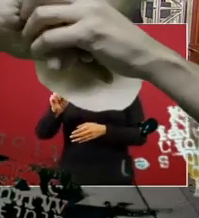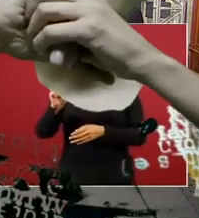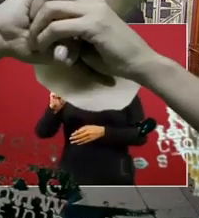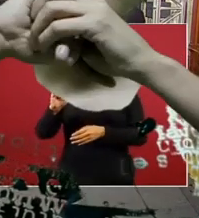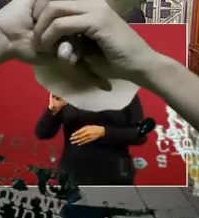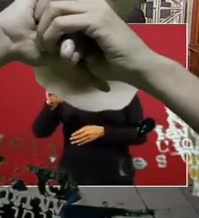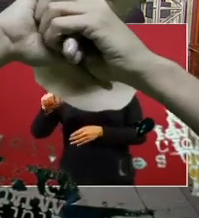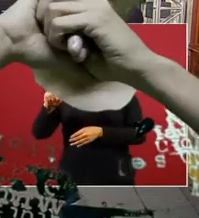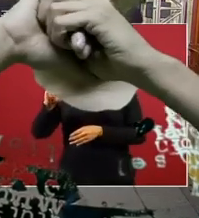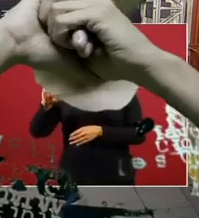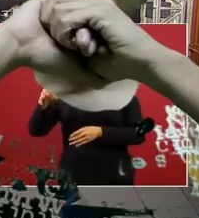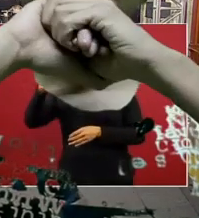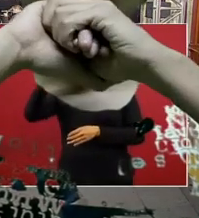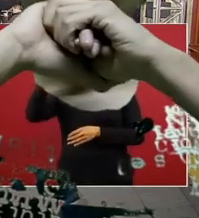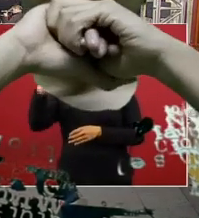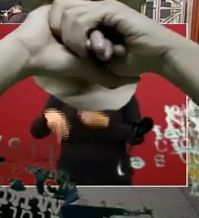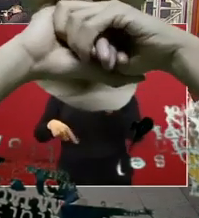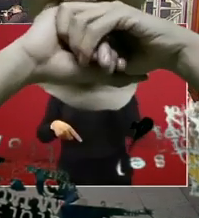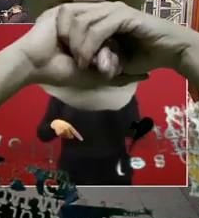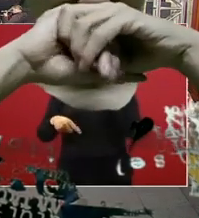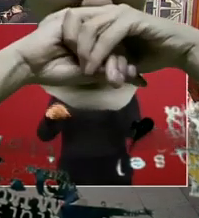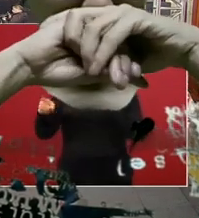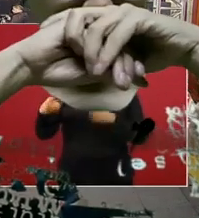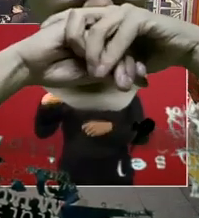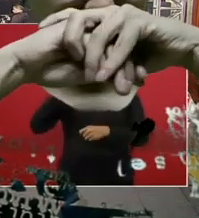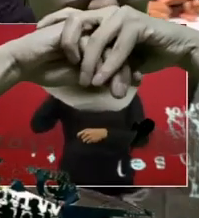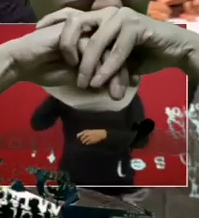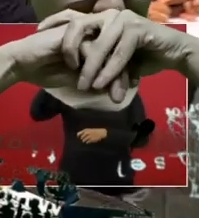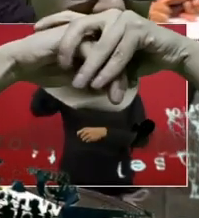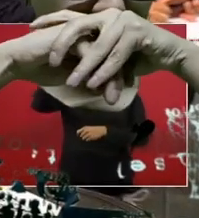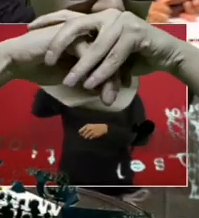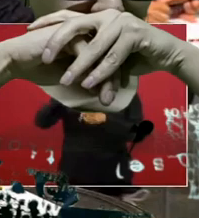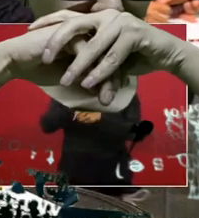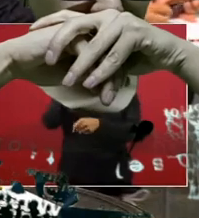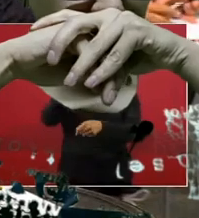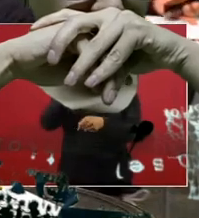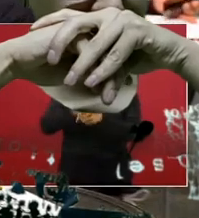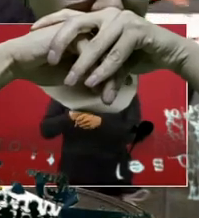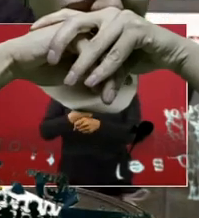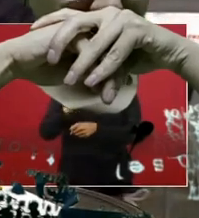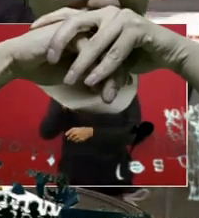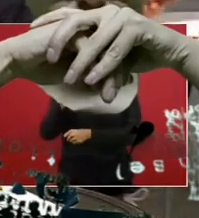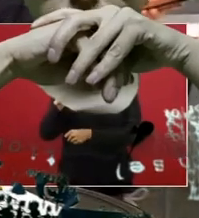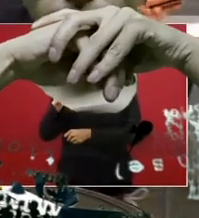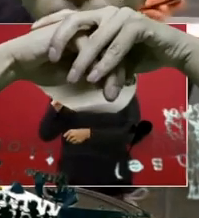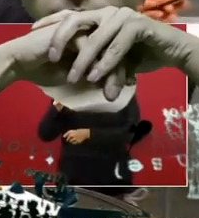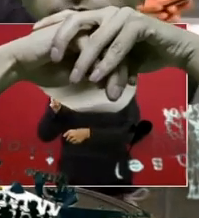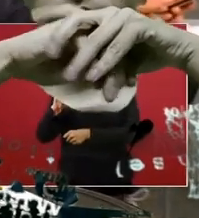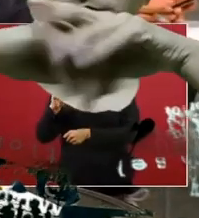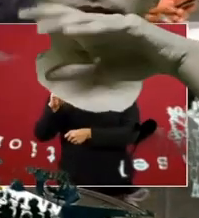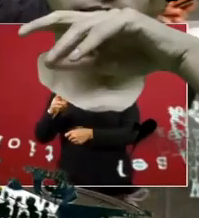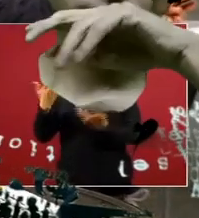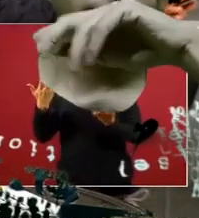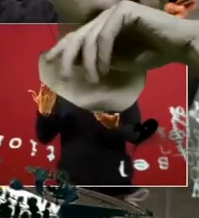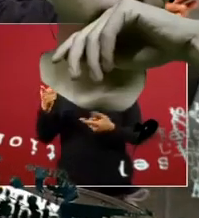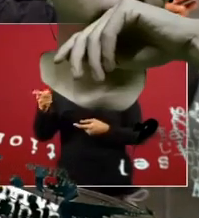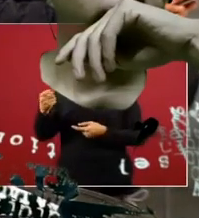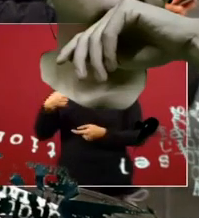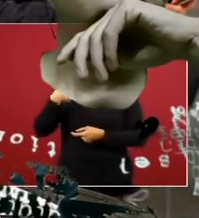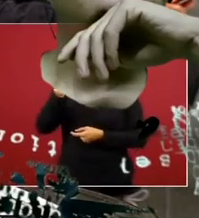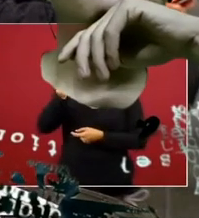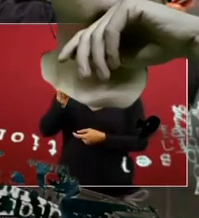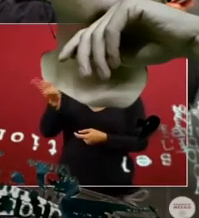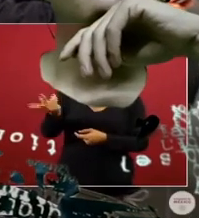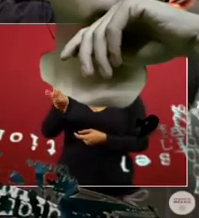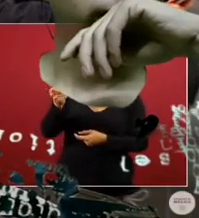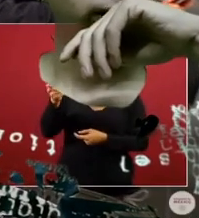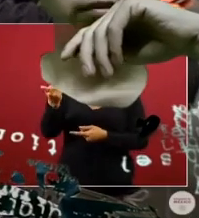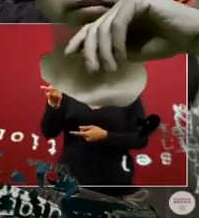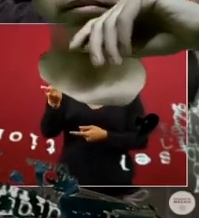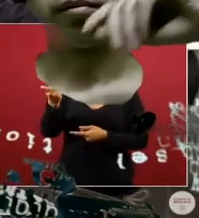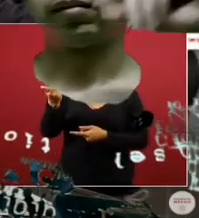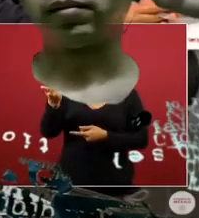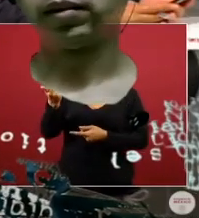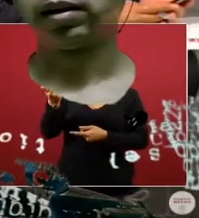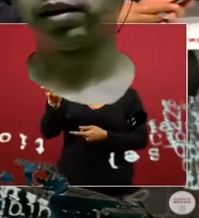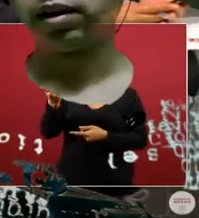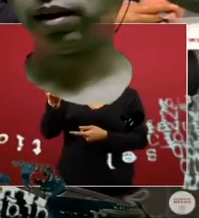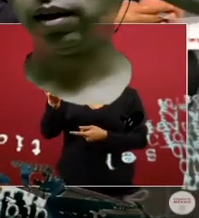secretario Alcocer, no está él, quería plantearle una pregunta, pero en cuanto él esté por acá, yo creo que lo voy a hacer.